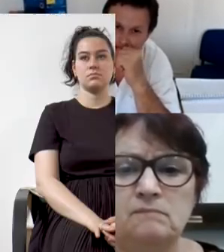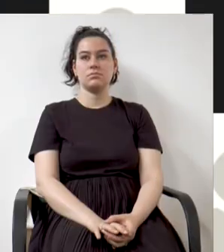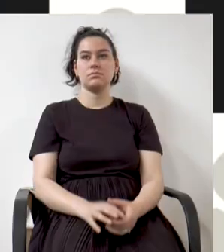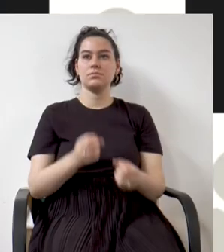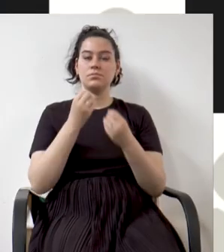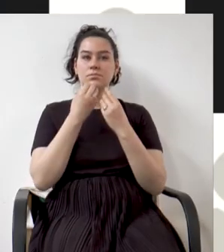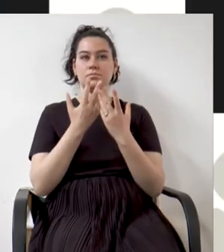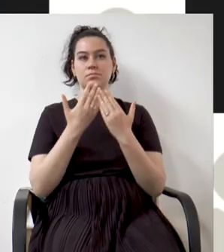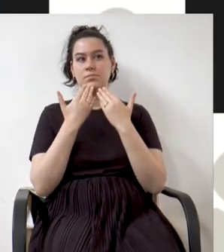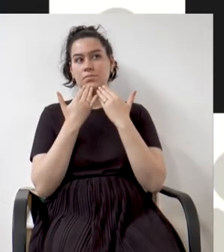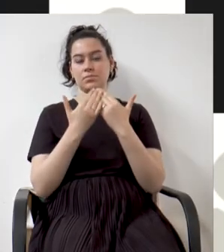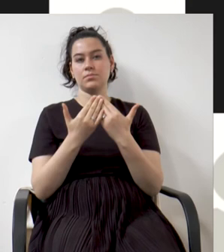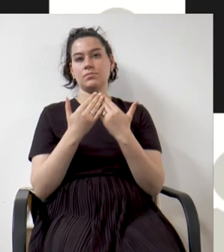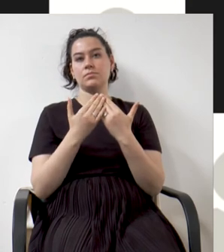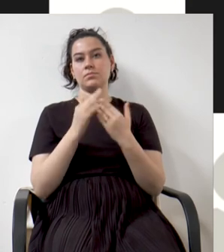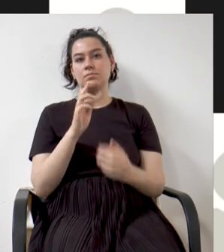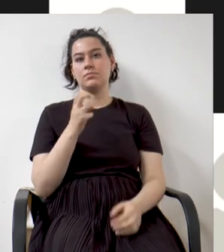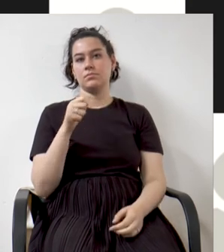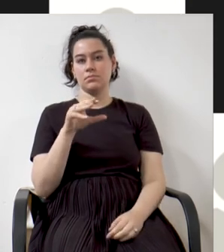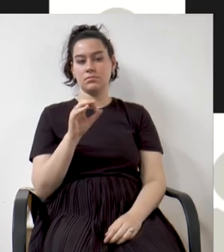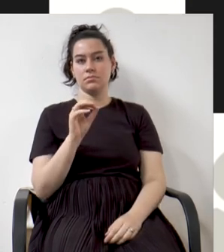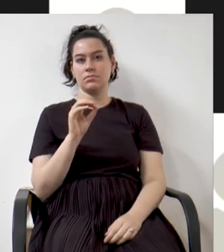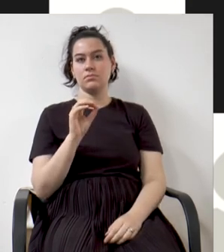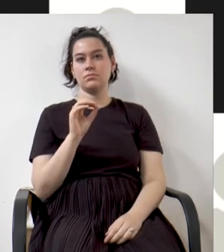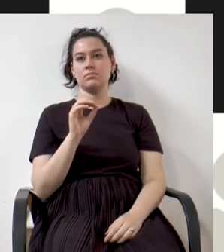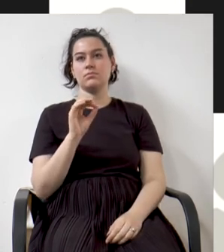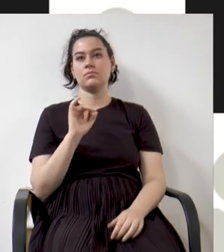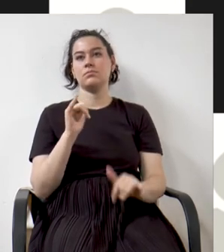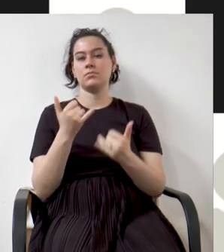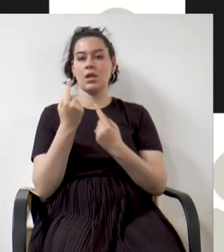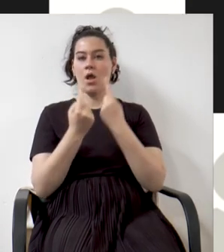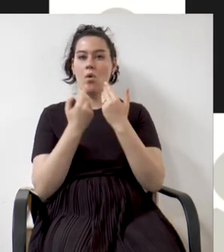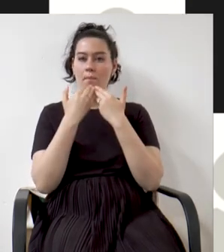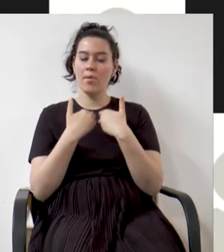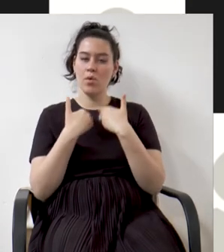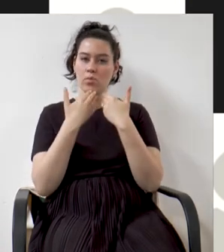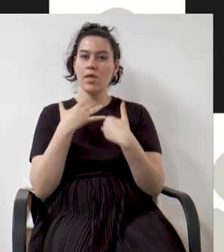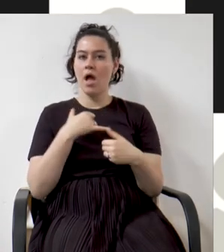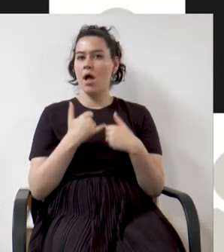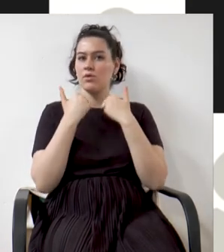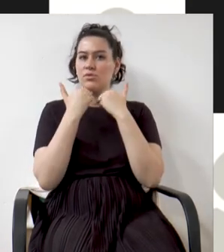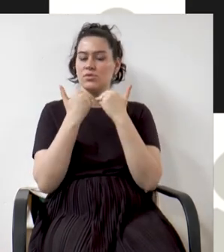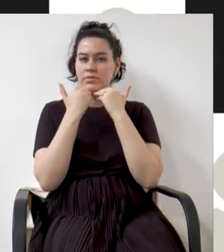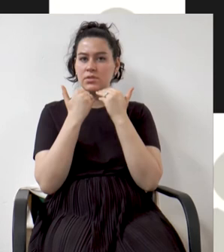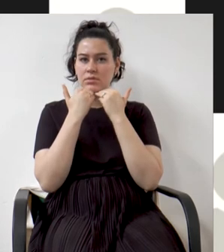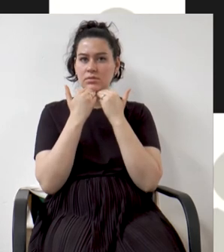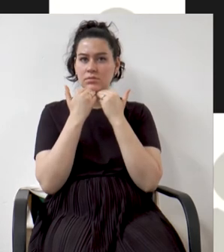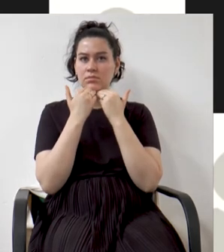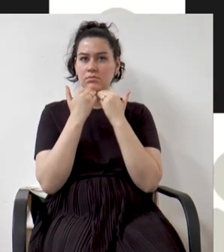Bueno, muchas gracias, Franco. Tenemos algunas preguntas. No sé, me parece que,